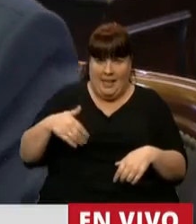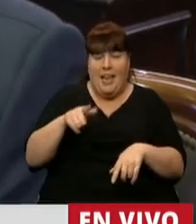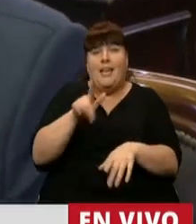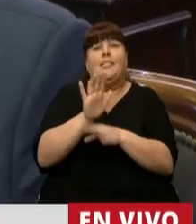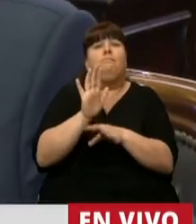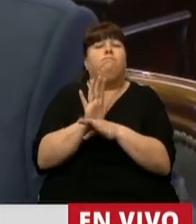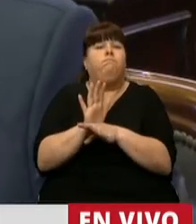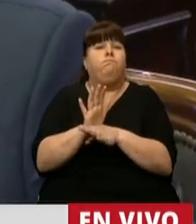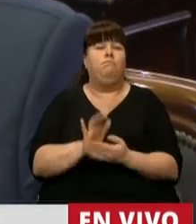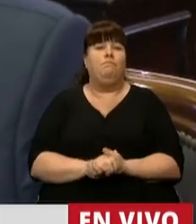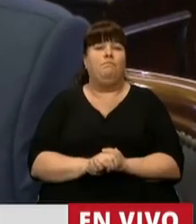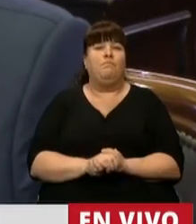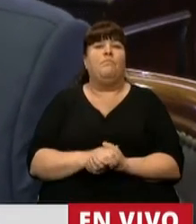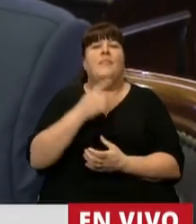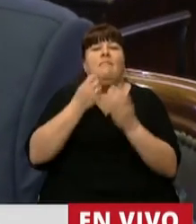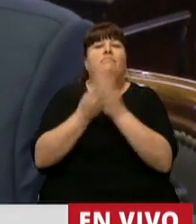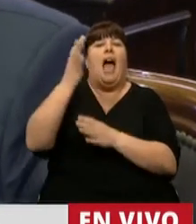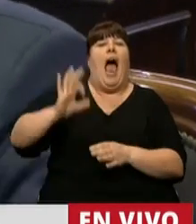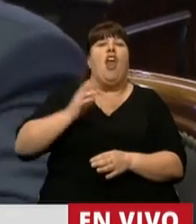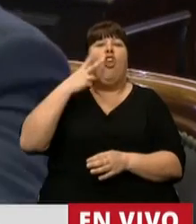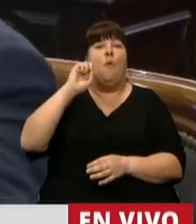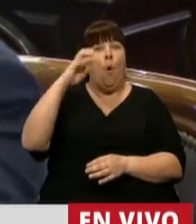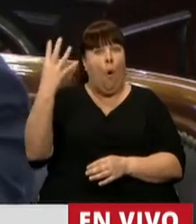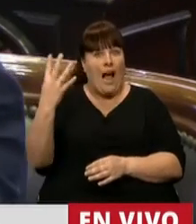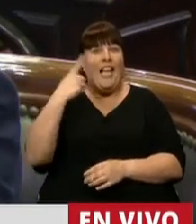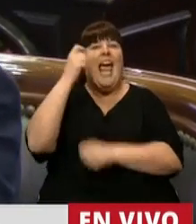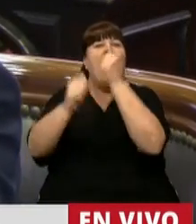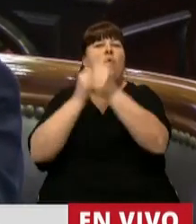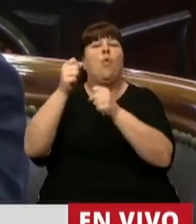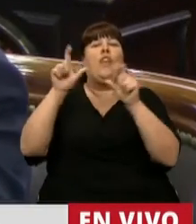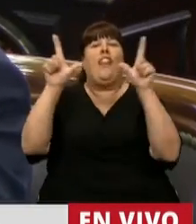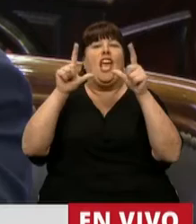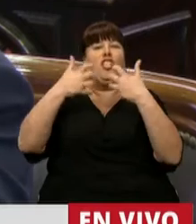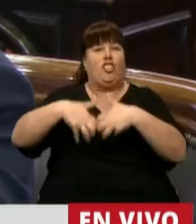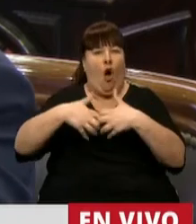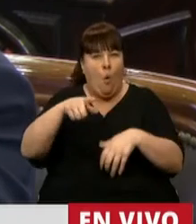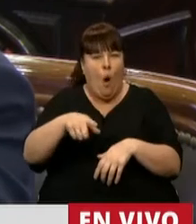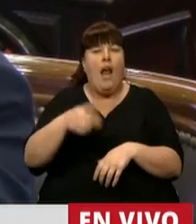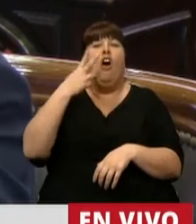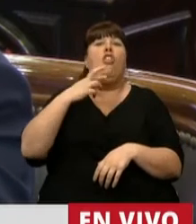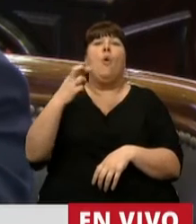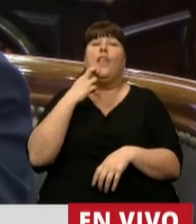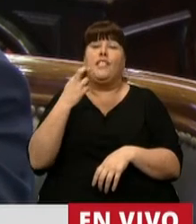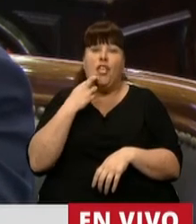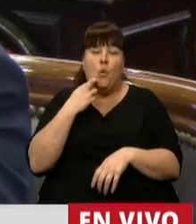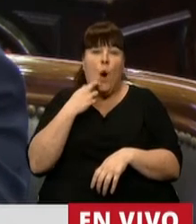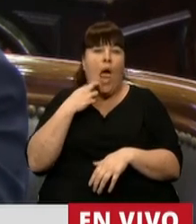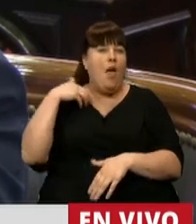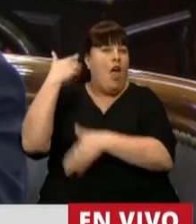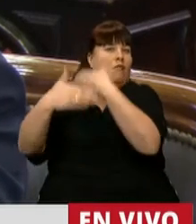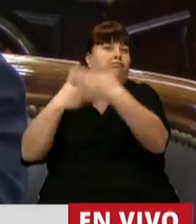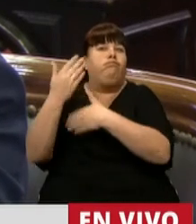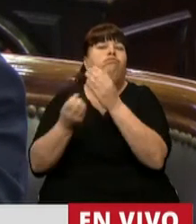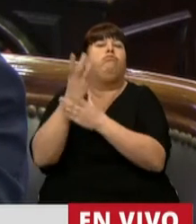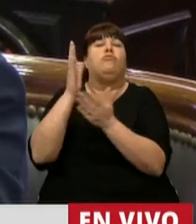eso se le llama, aquello que nació en el 2004, la industria del software, y en el 2019, este desarrollo